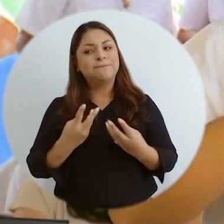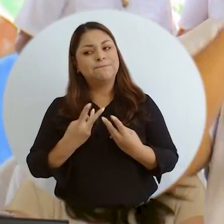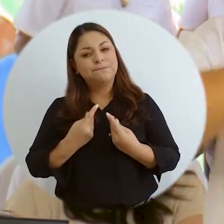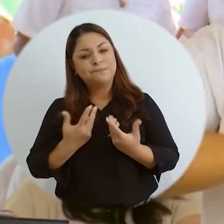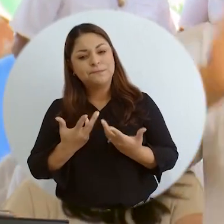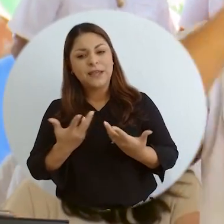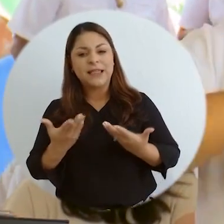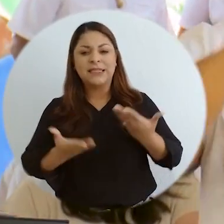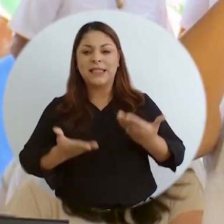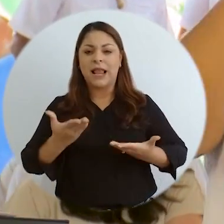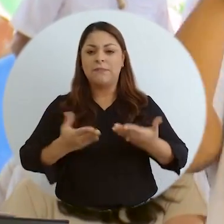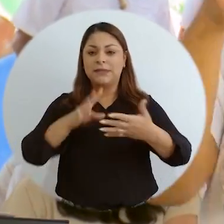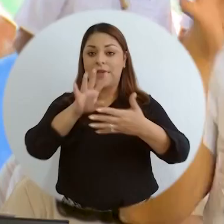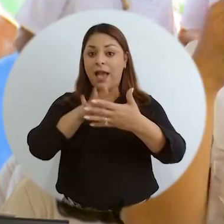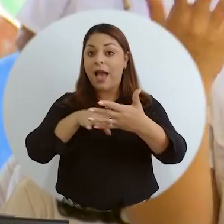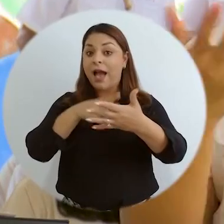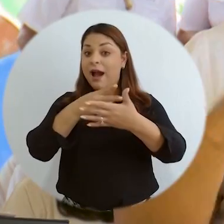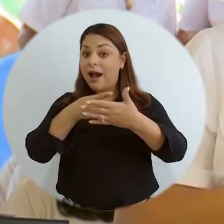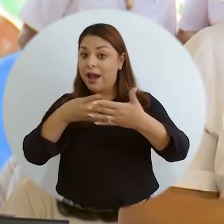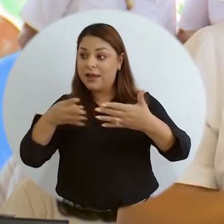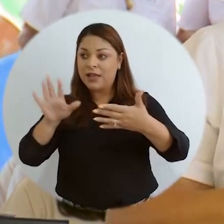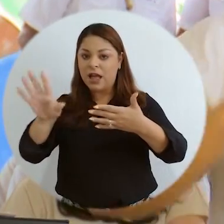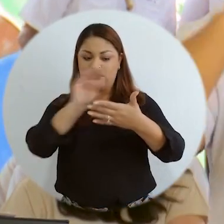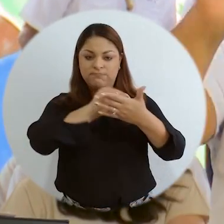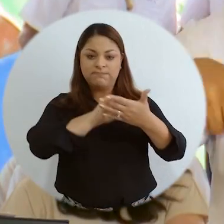del Estado de bienestar,